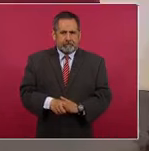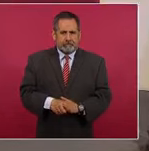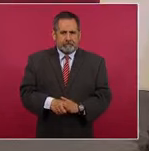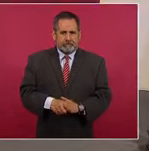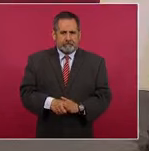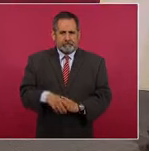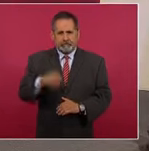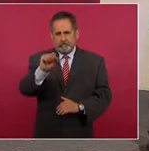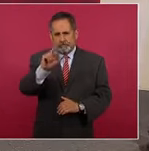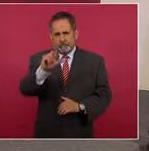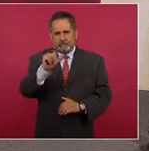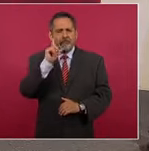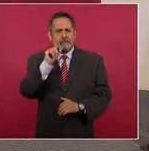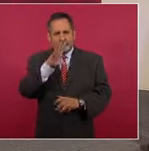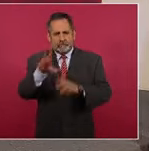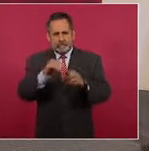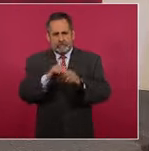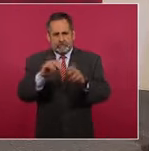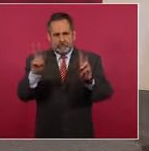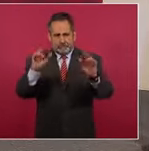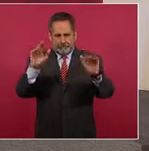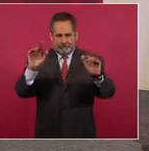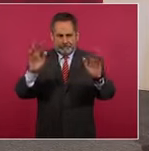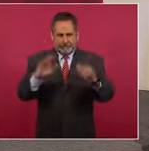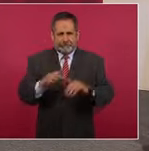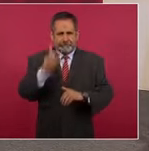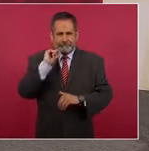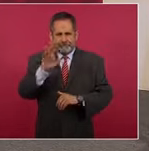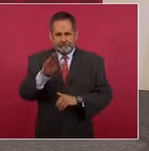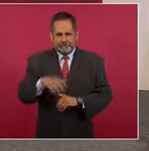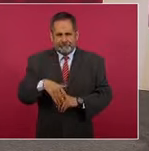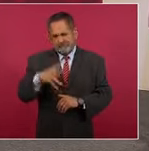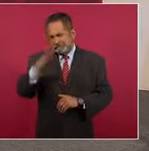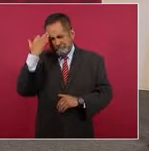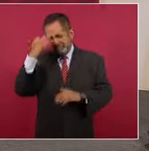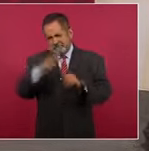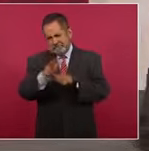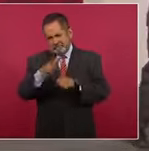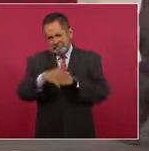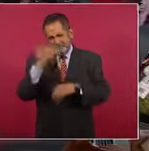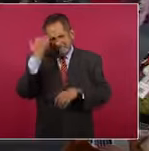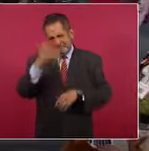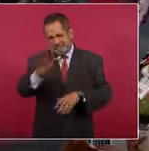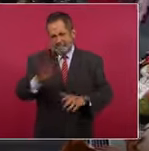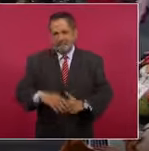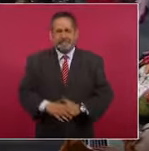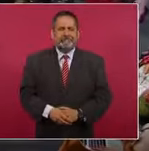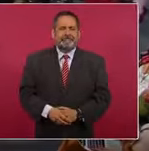Sara completa mañana. Dos y dos. Mañana. No tenemos tiempo. Vamos a seguir hablando.